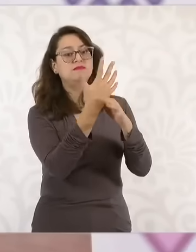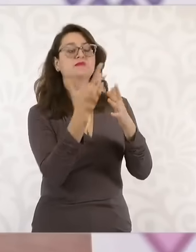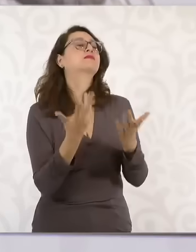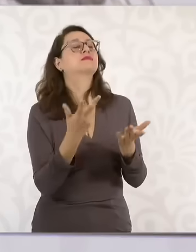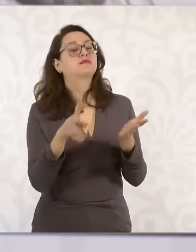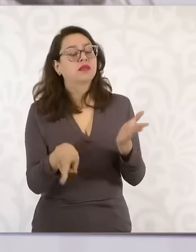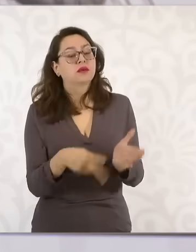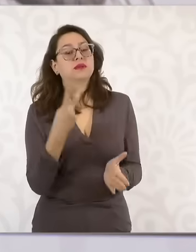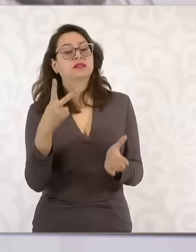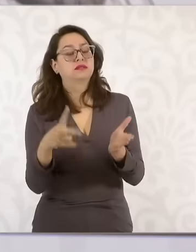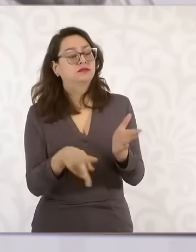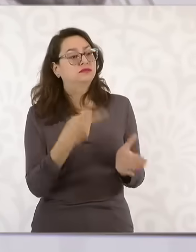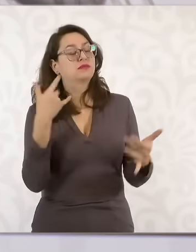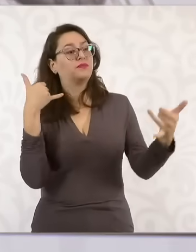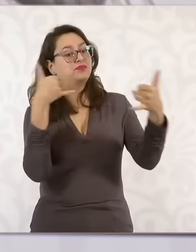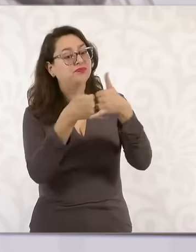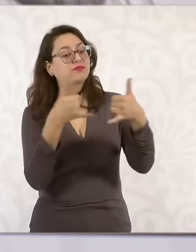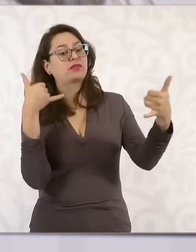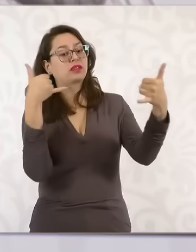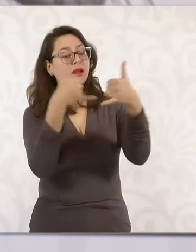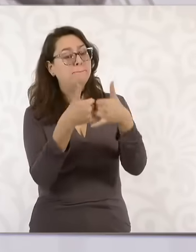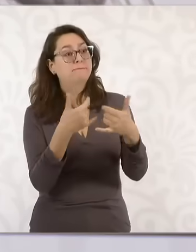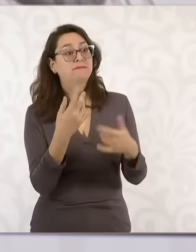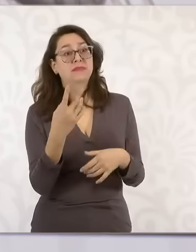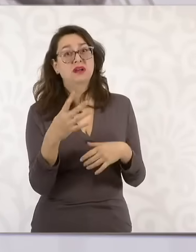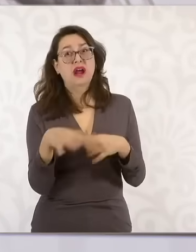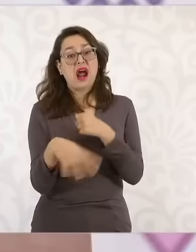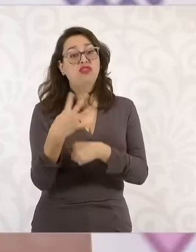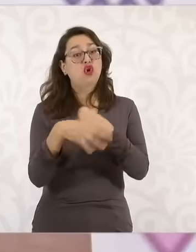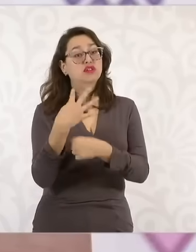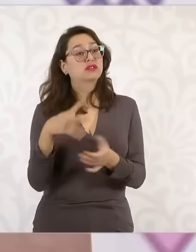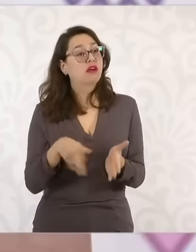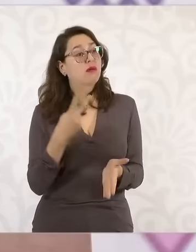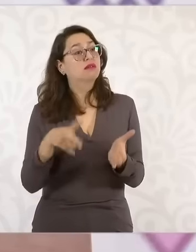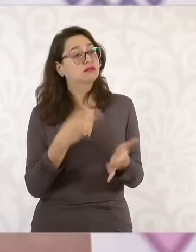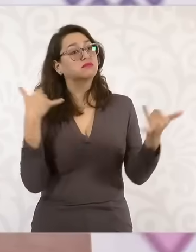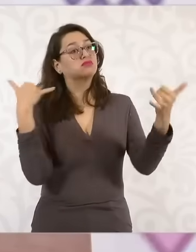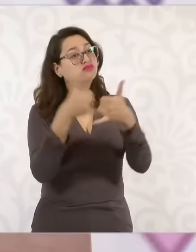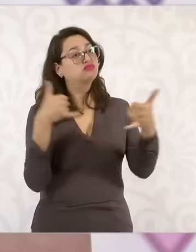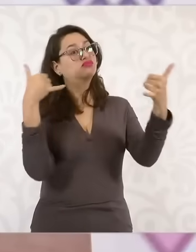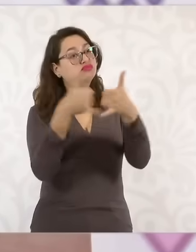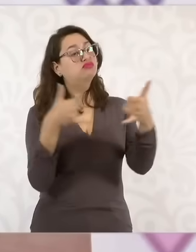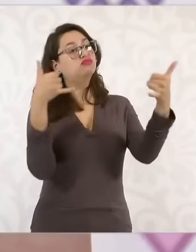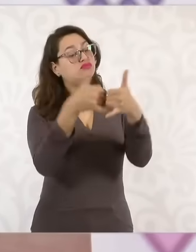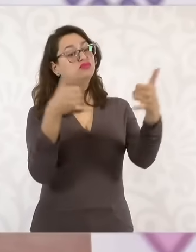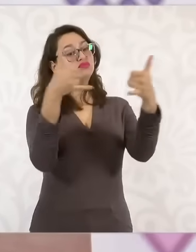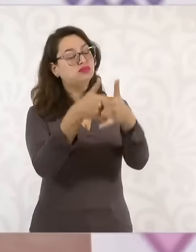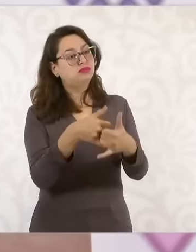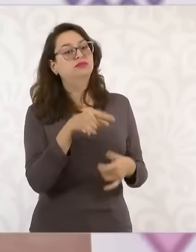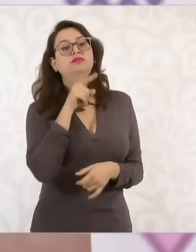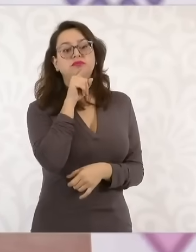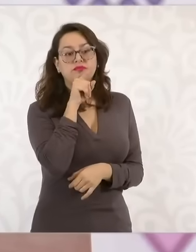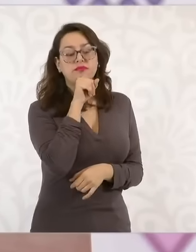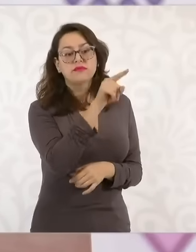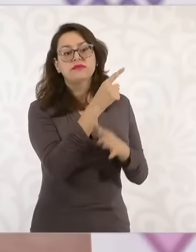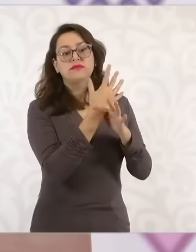varias veces en las llamadas que hemos tenido, han sido casi 14 llamadas, si mal no me acuerdo. Él en varias